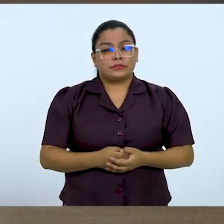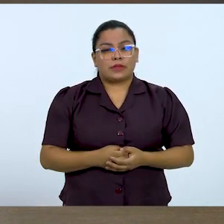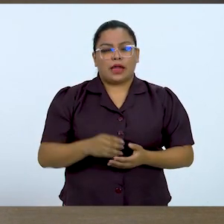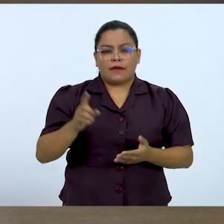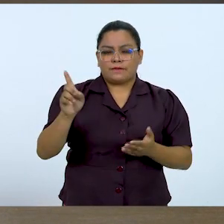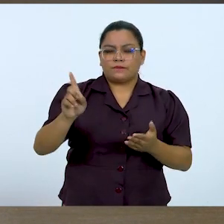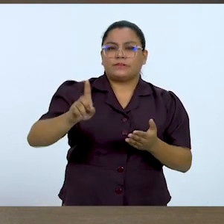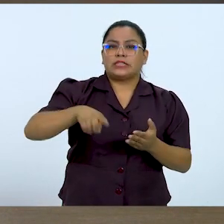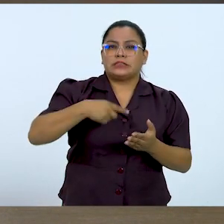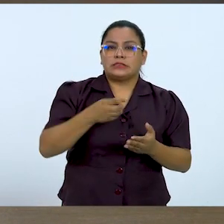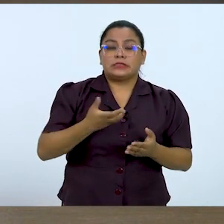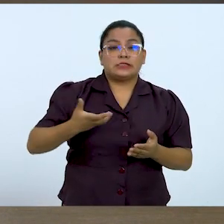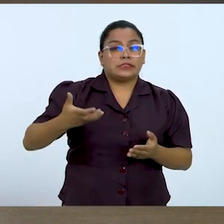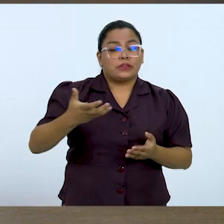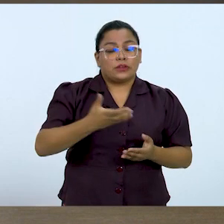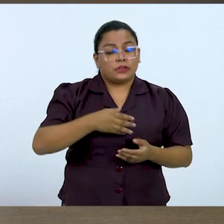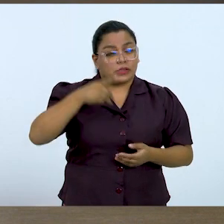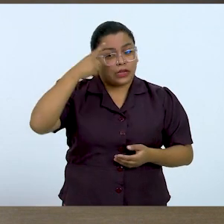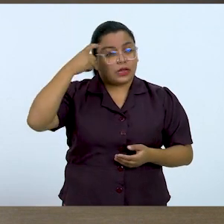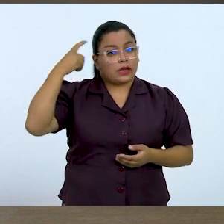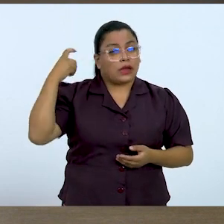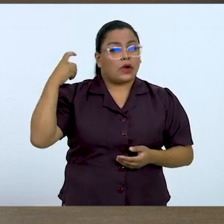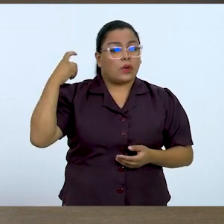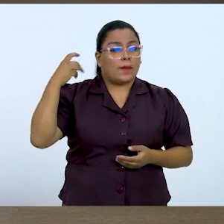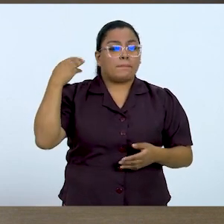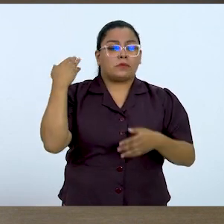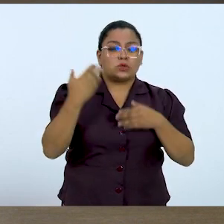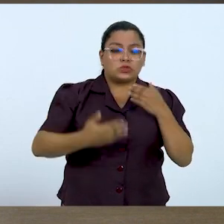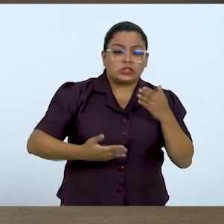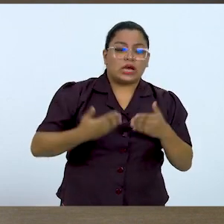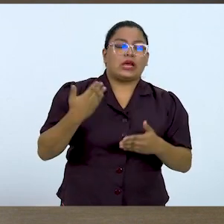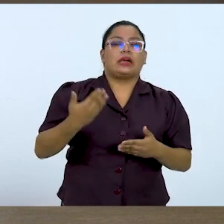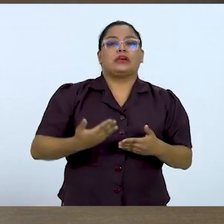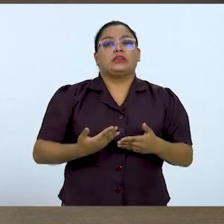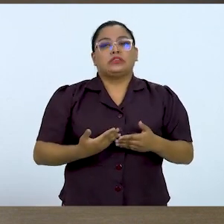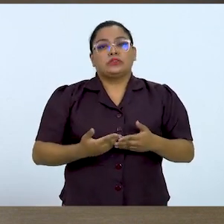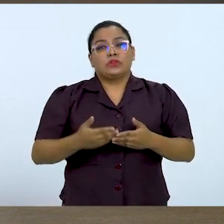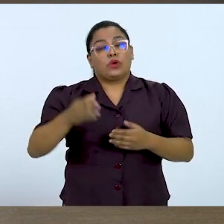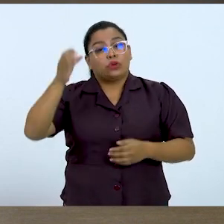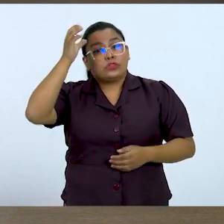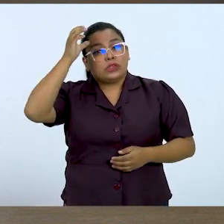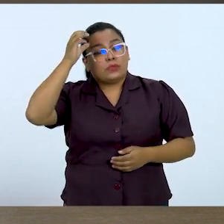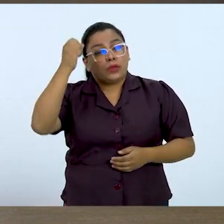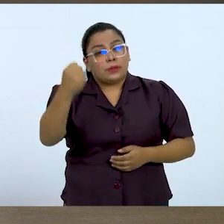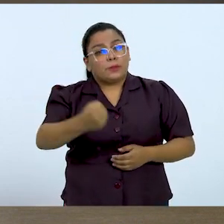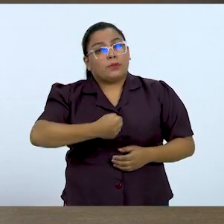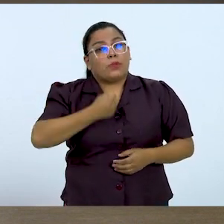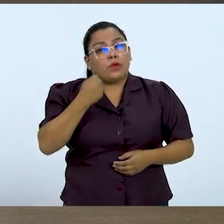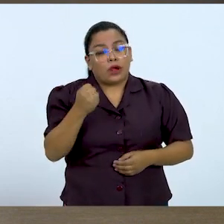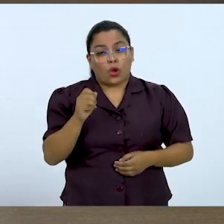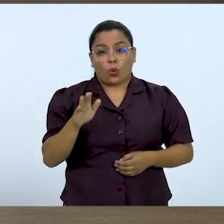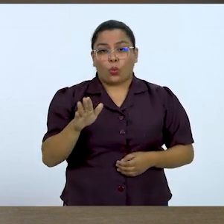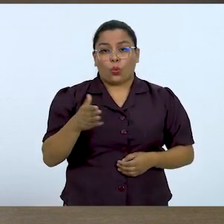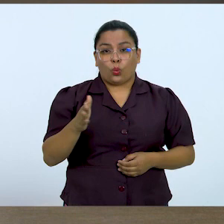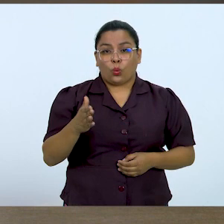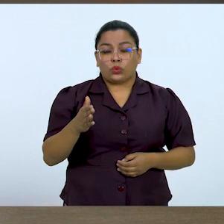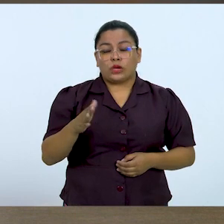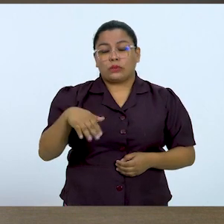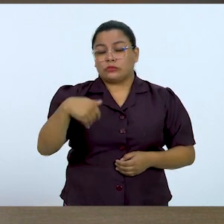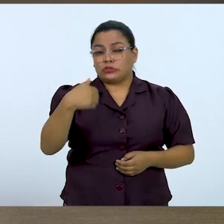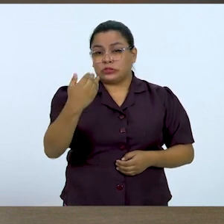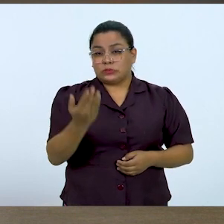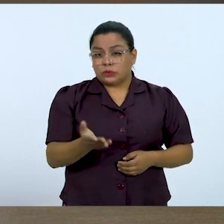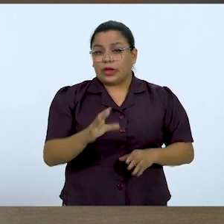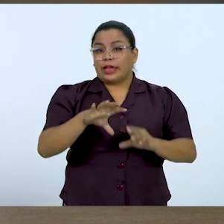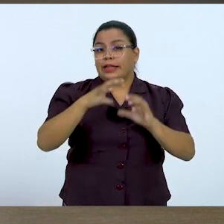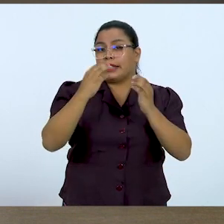En ocasiones necesitamos recordar procesos, propiedades o conceptos claves que utilizaremos